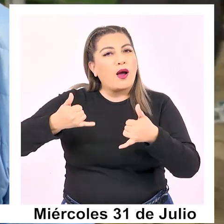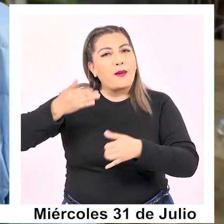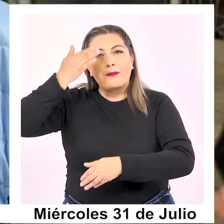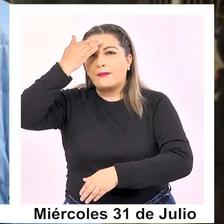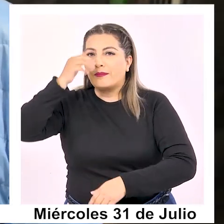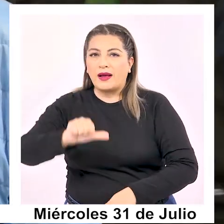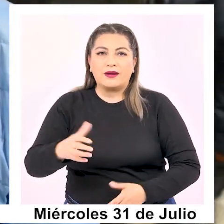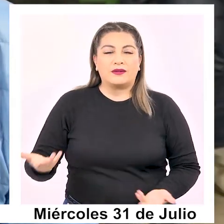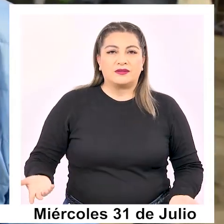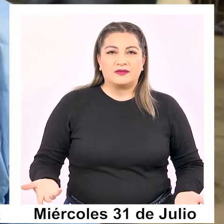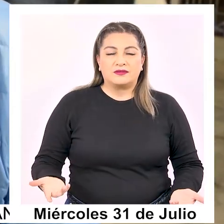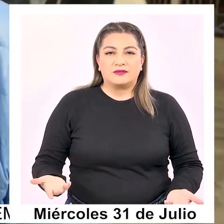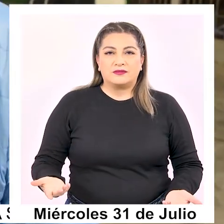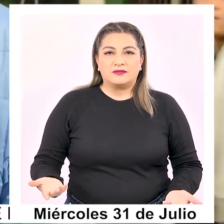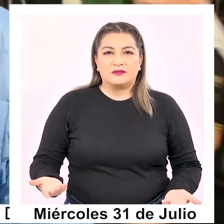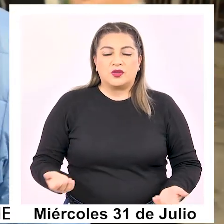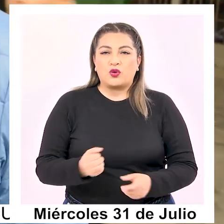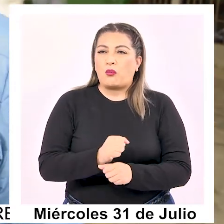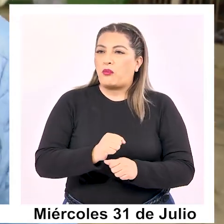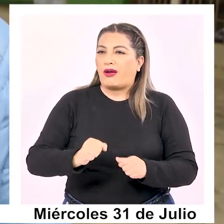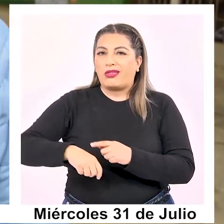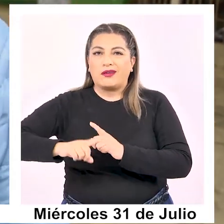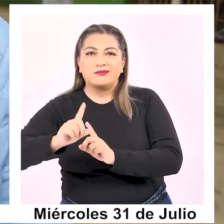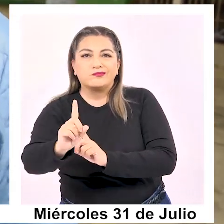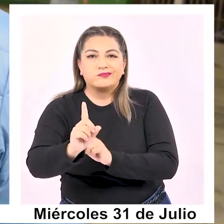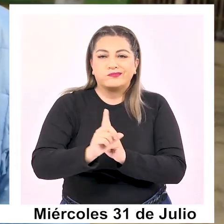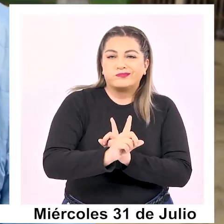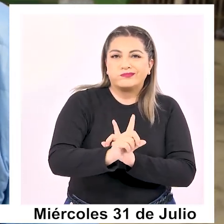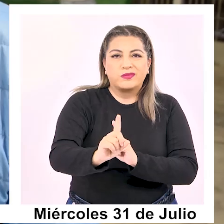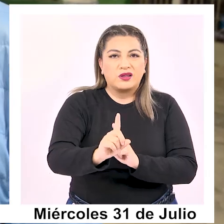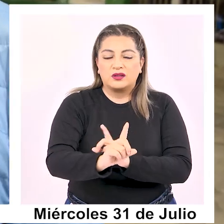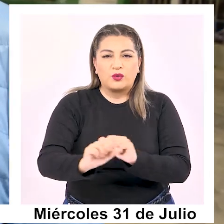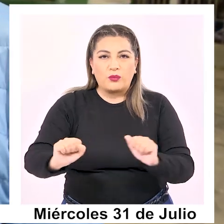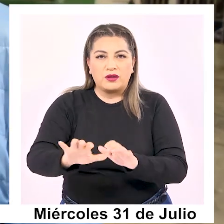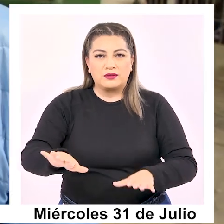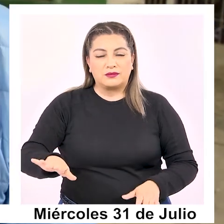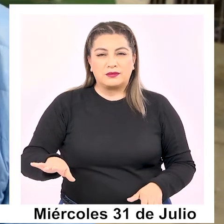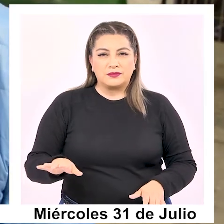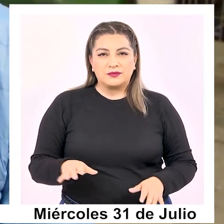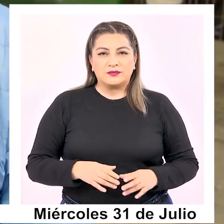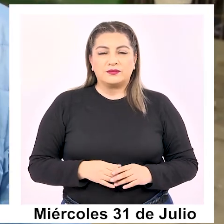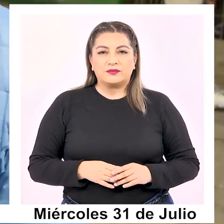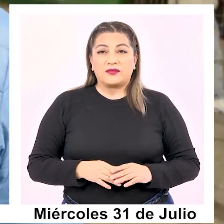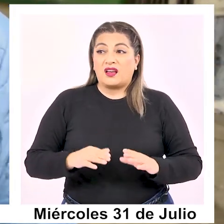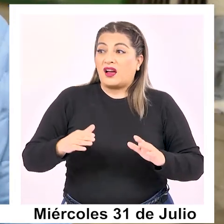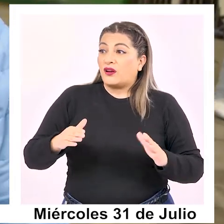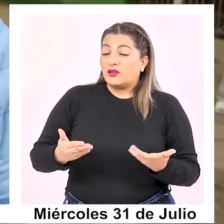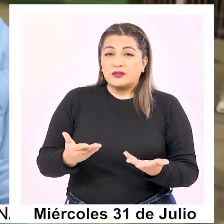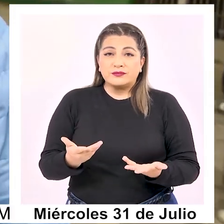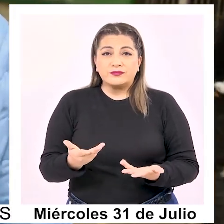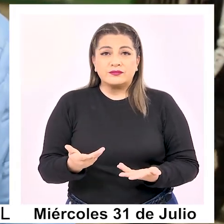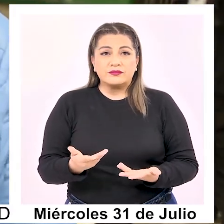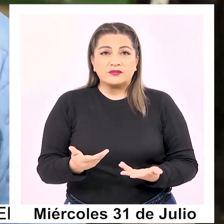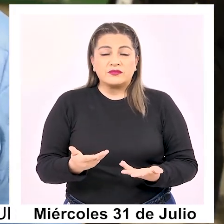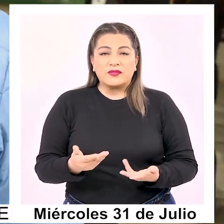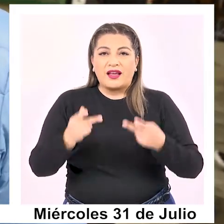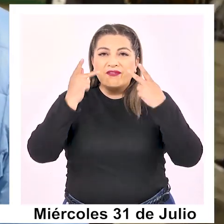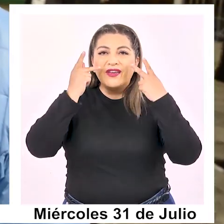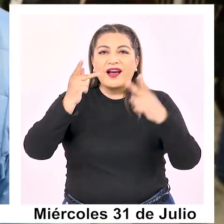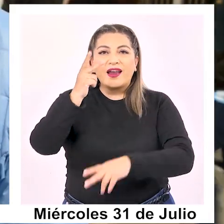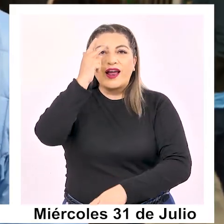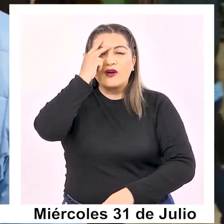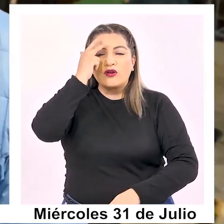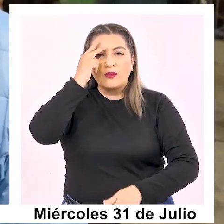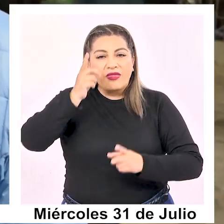no dieron pie con bola, como se podría decir y ahora hay que ir a Coquimbo a